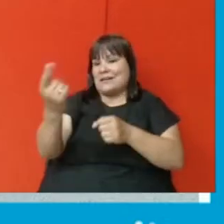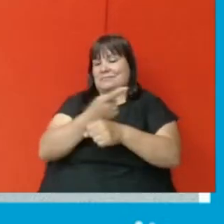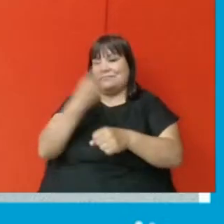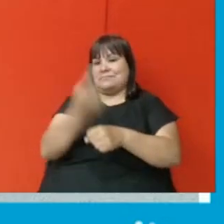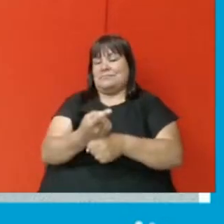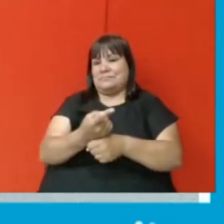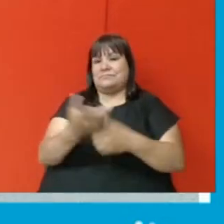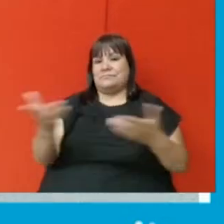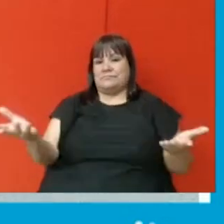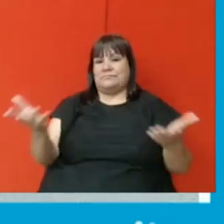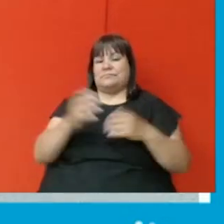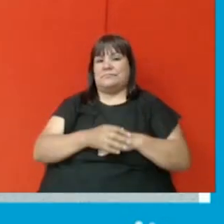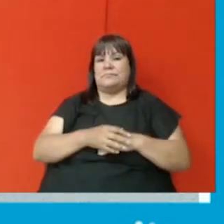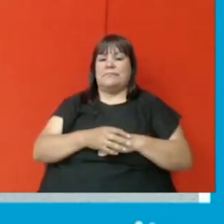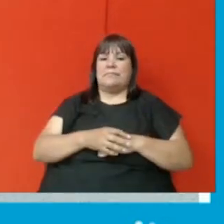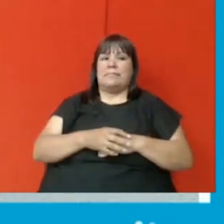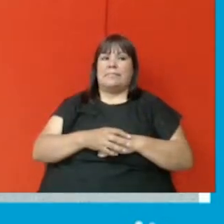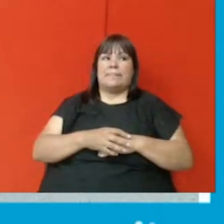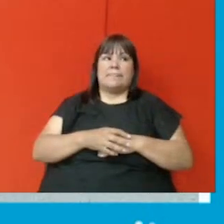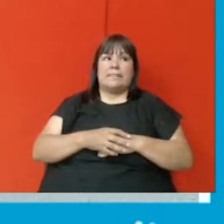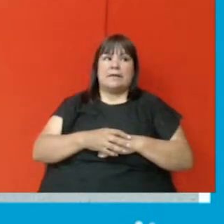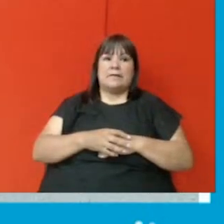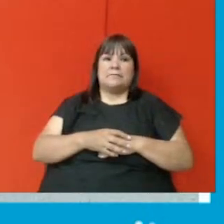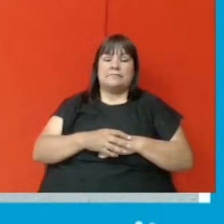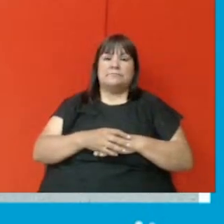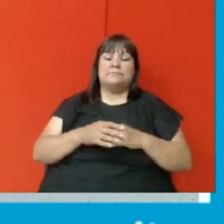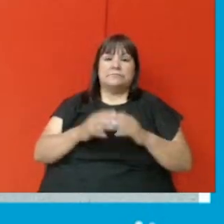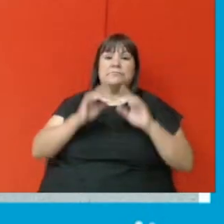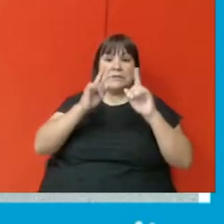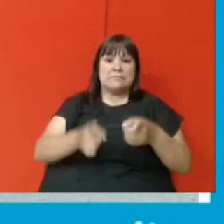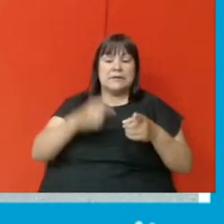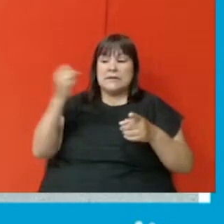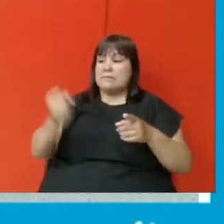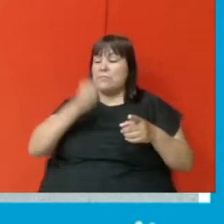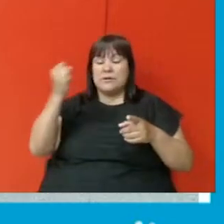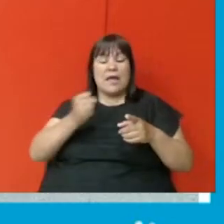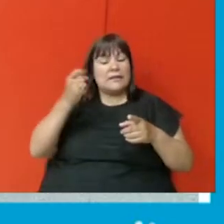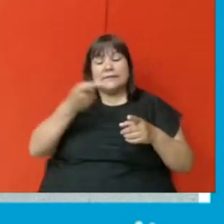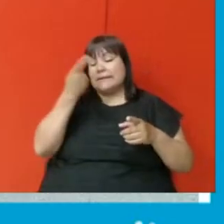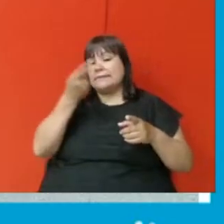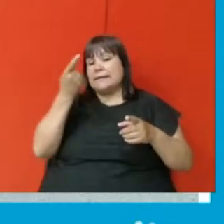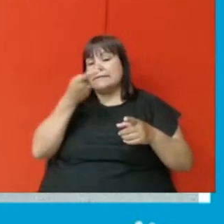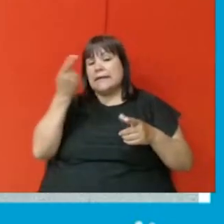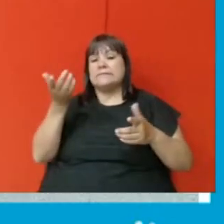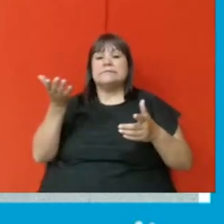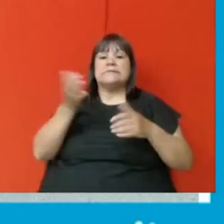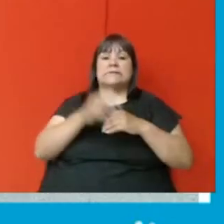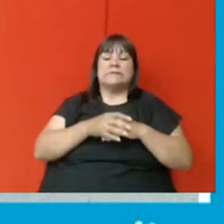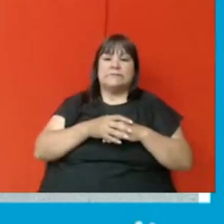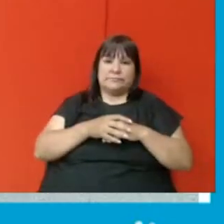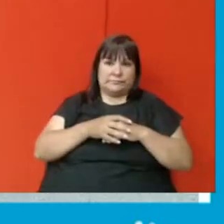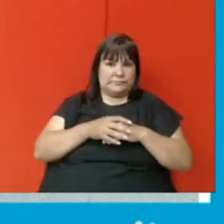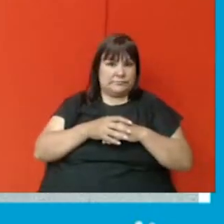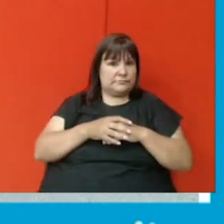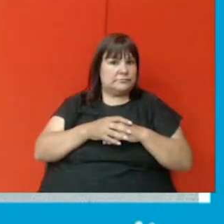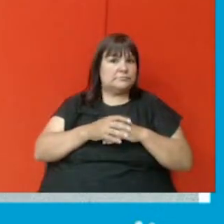no van a tener sustentabilidad. Y una cosa que me pareció re interesante es realizar